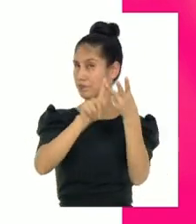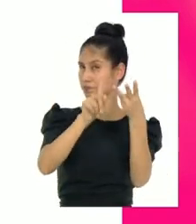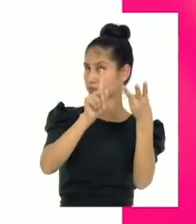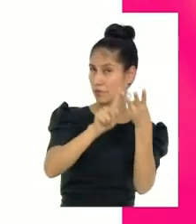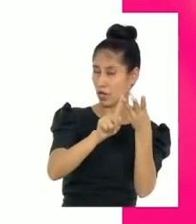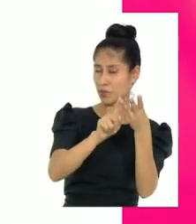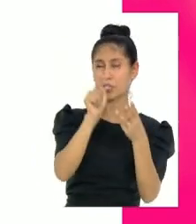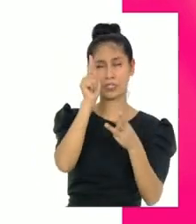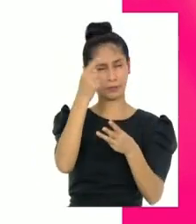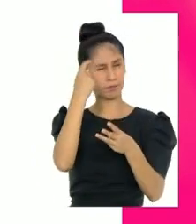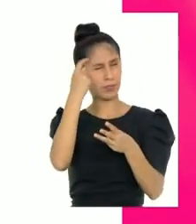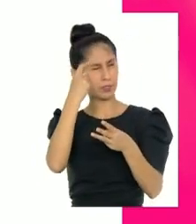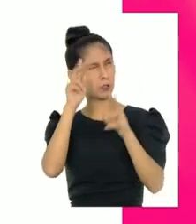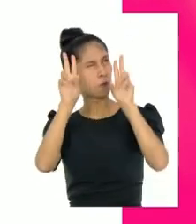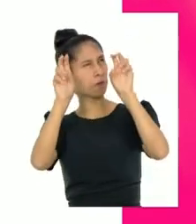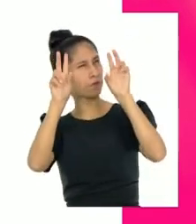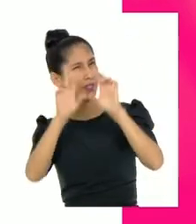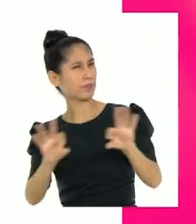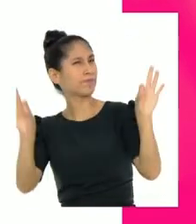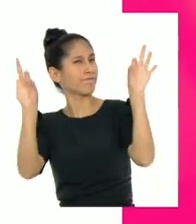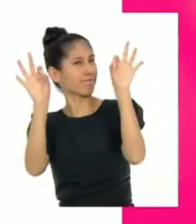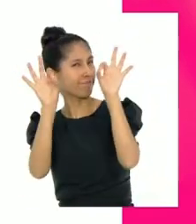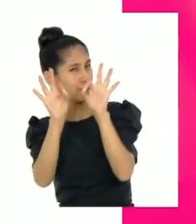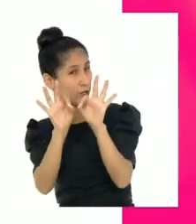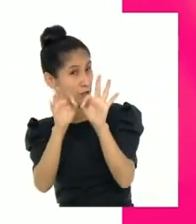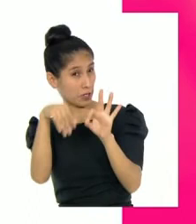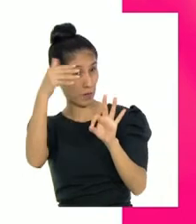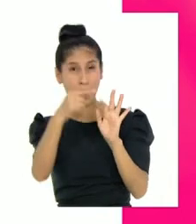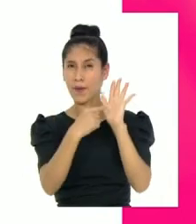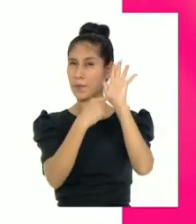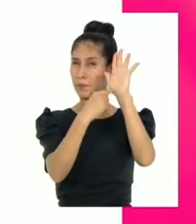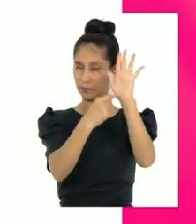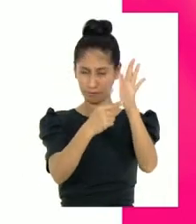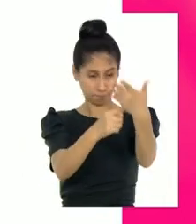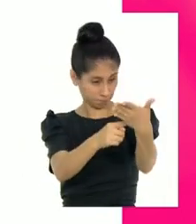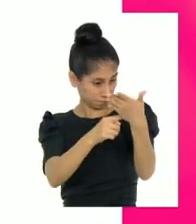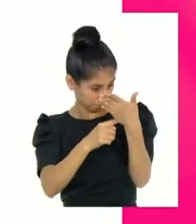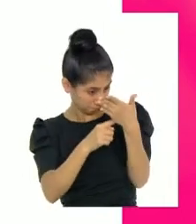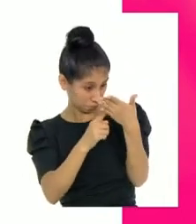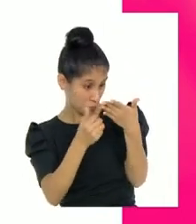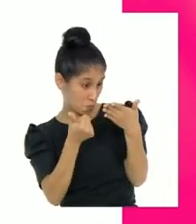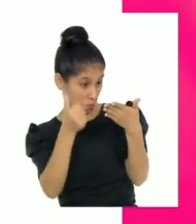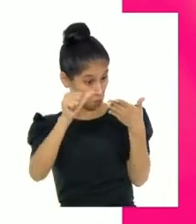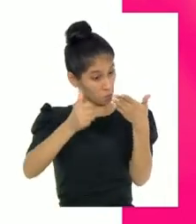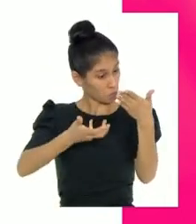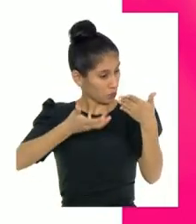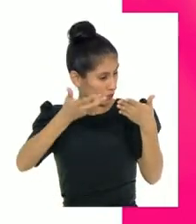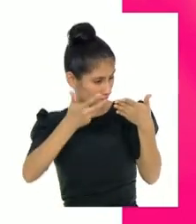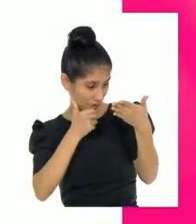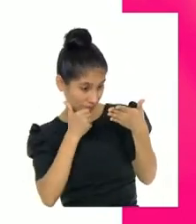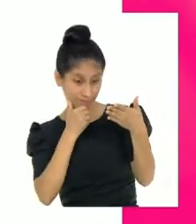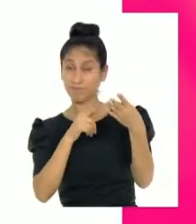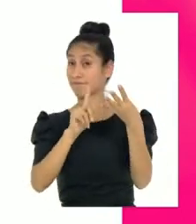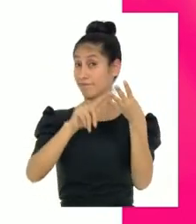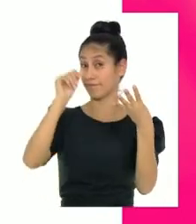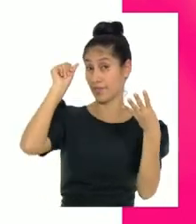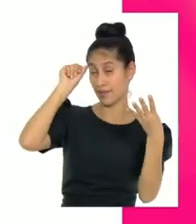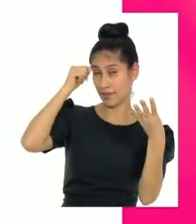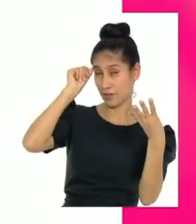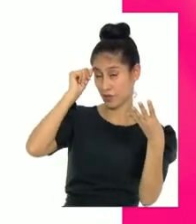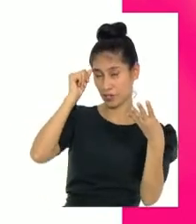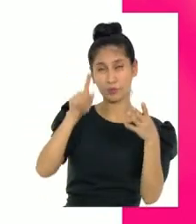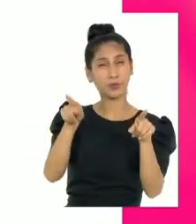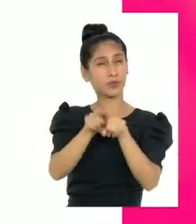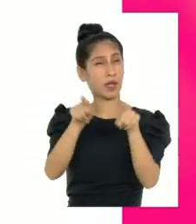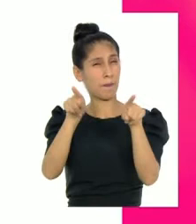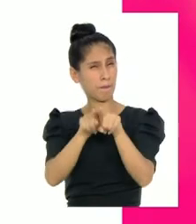una tesis bien definidos, sobre el cual presentaremos argumentos a favor o en contra. Y no olvidemos los puntos de